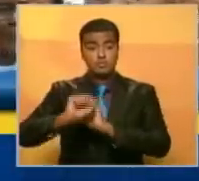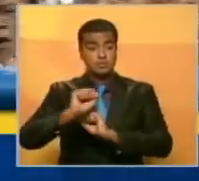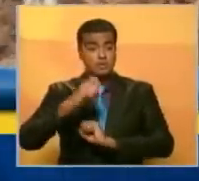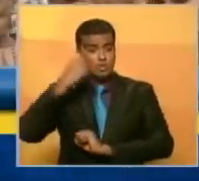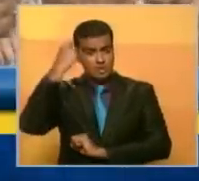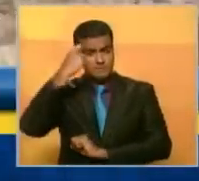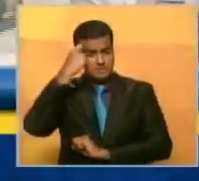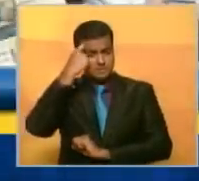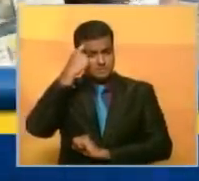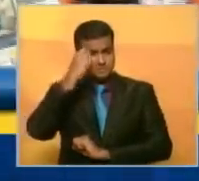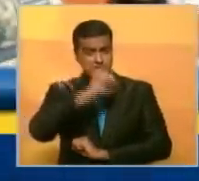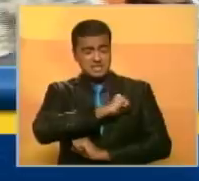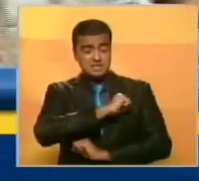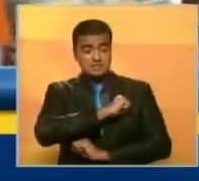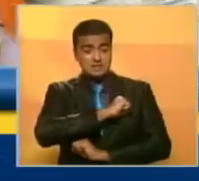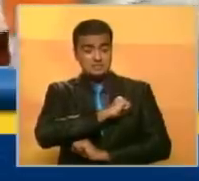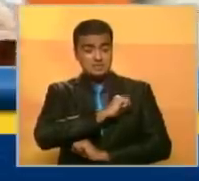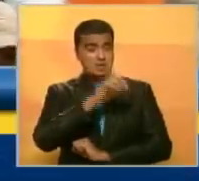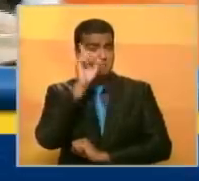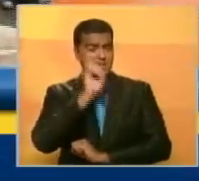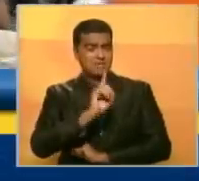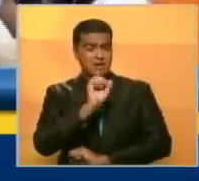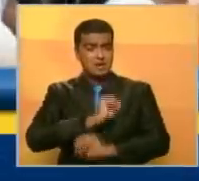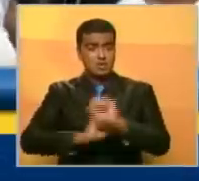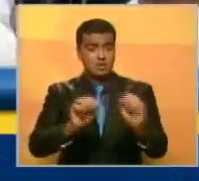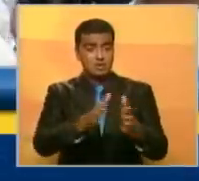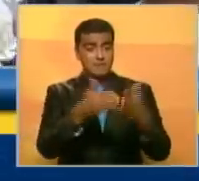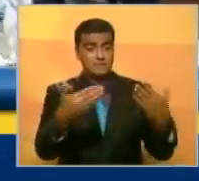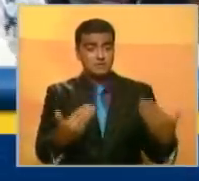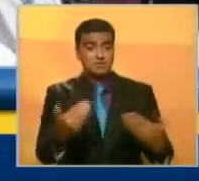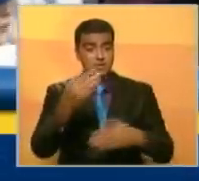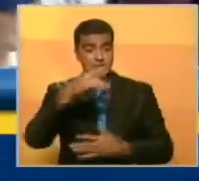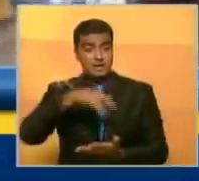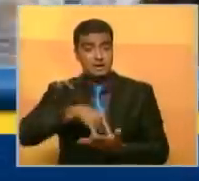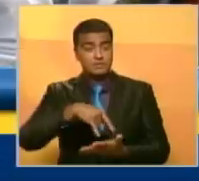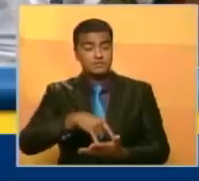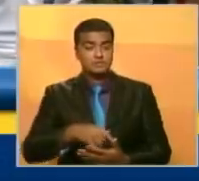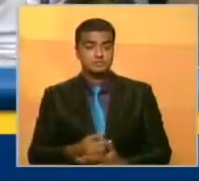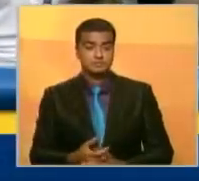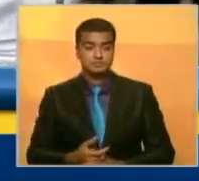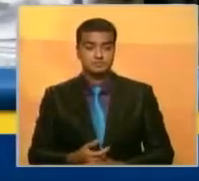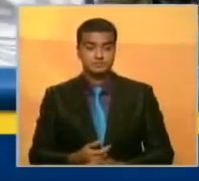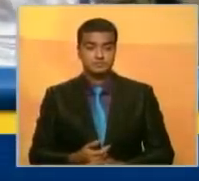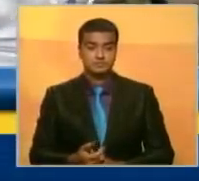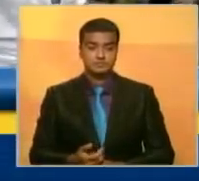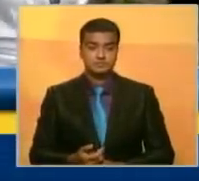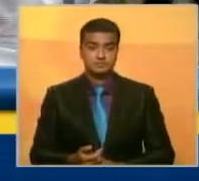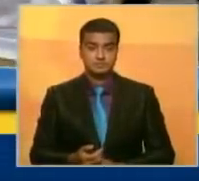consideran intimidación y difamación en contra del medio impreso carabobeño.